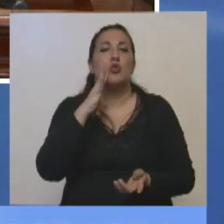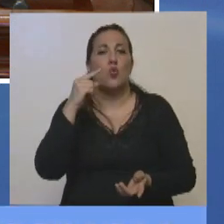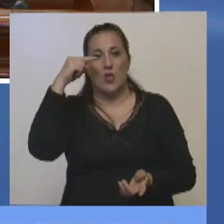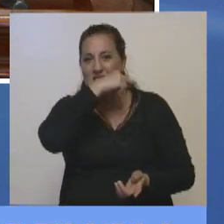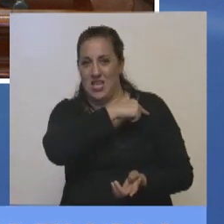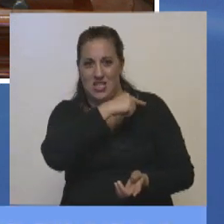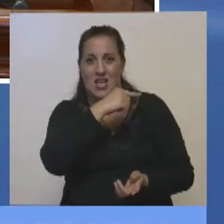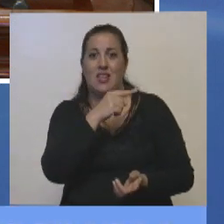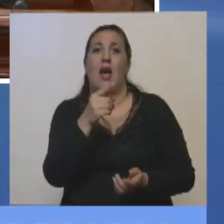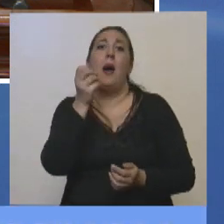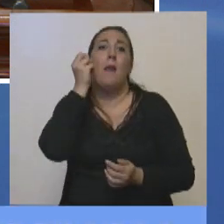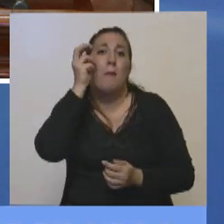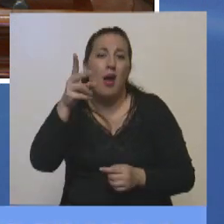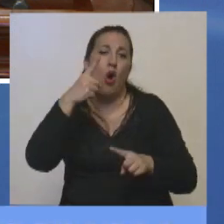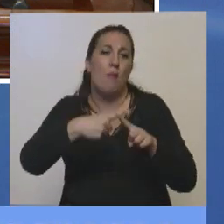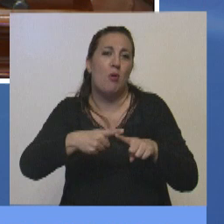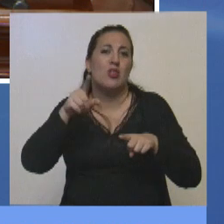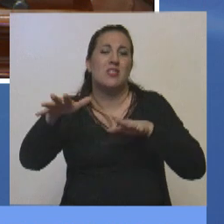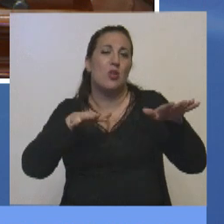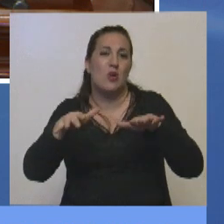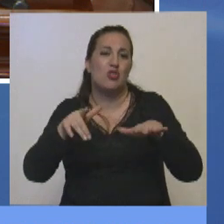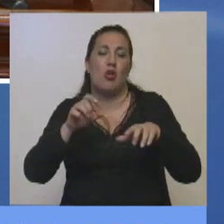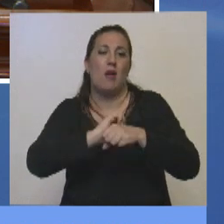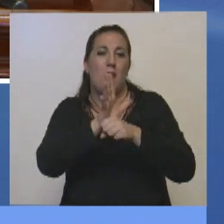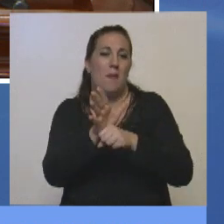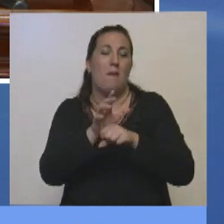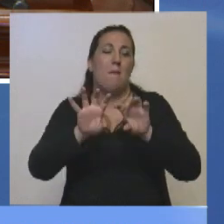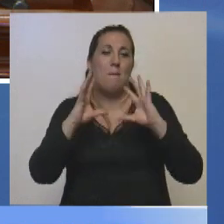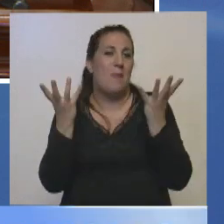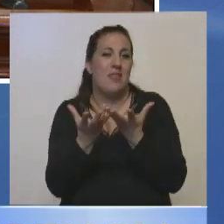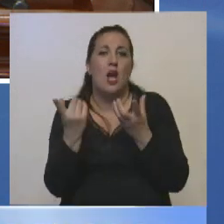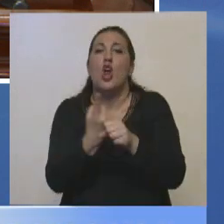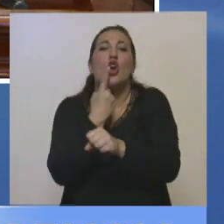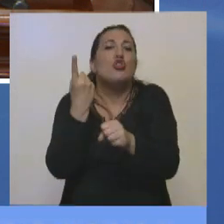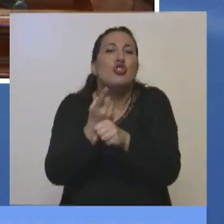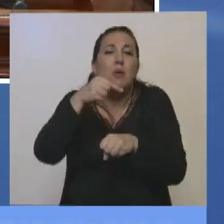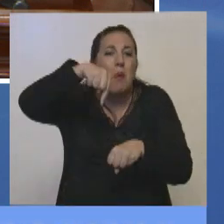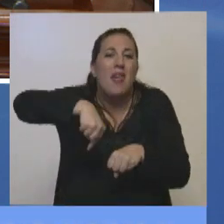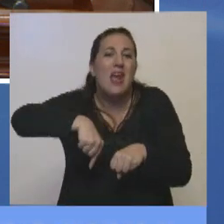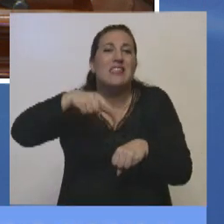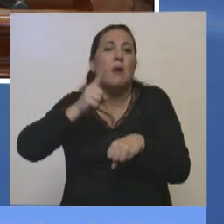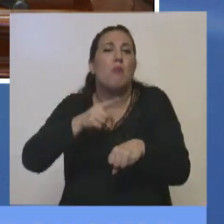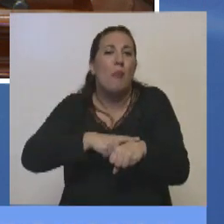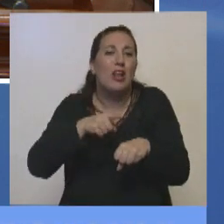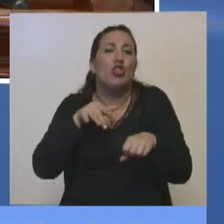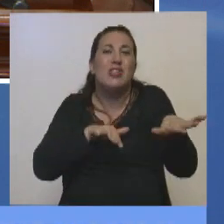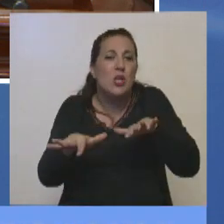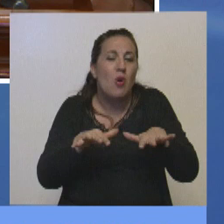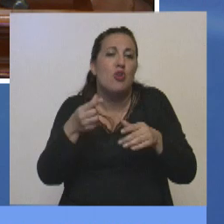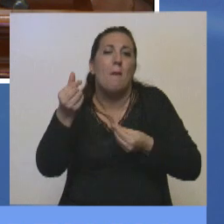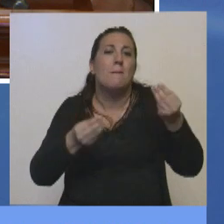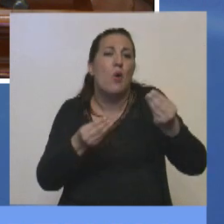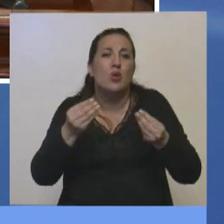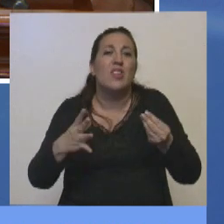agravado por la pandemia no se puede tener un presupuesto en estas circunstancias no estaba